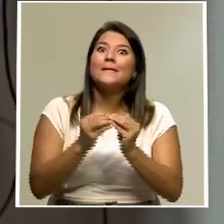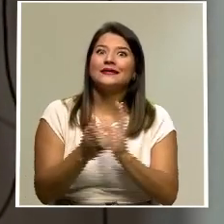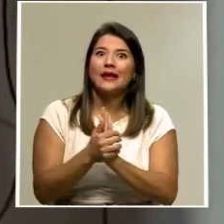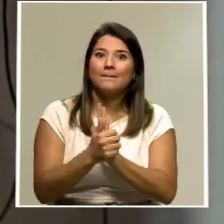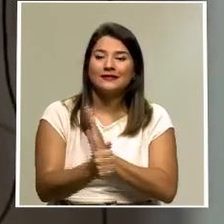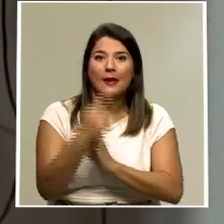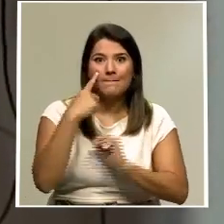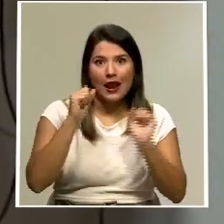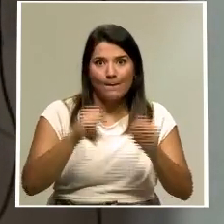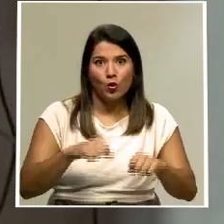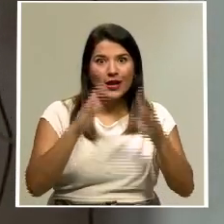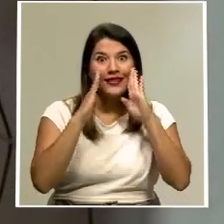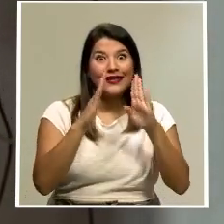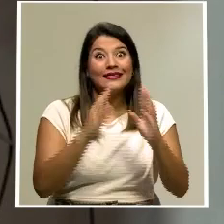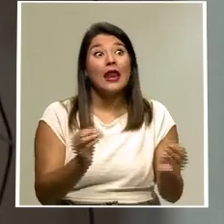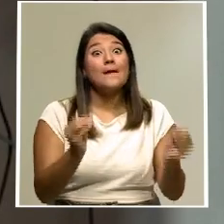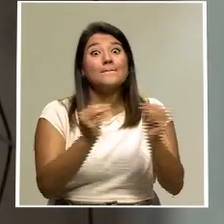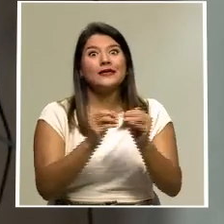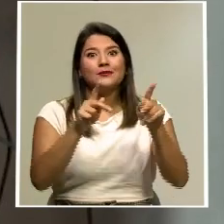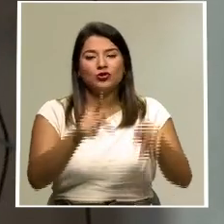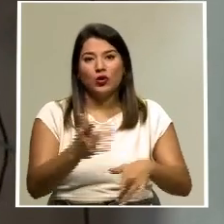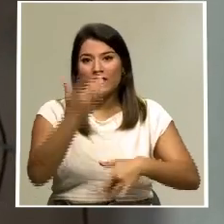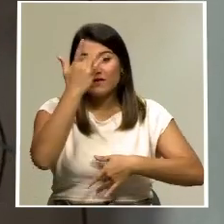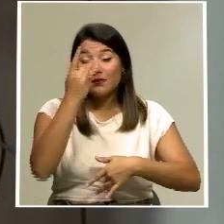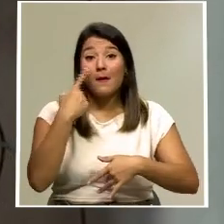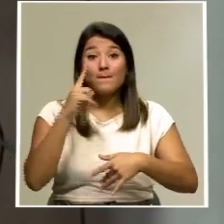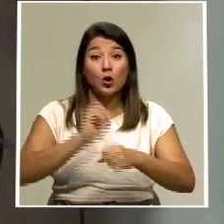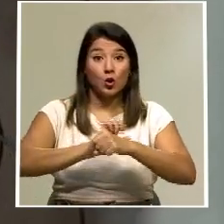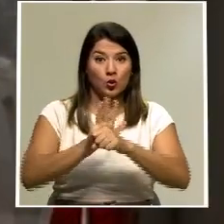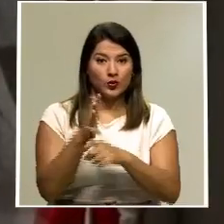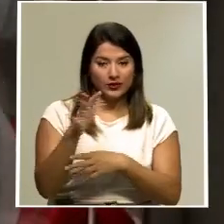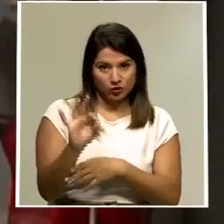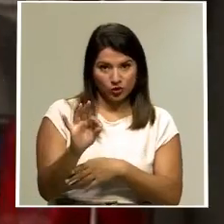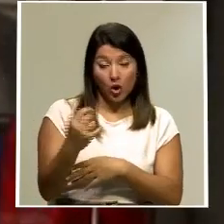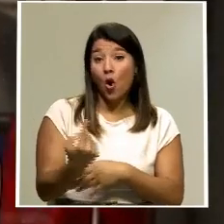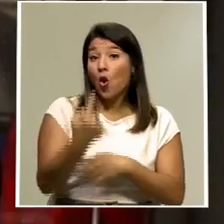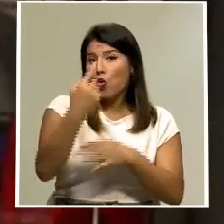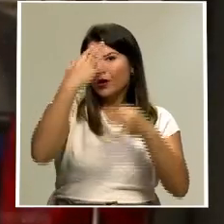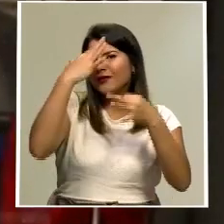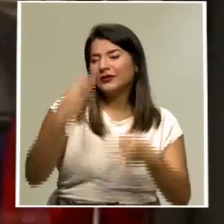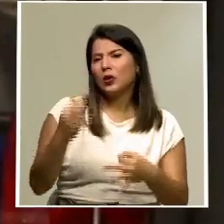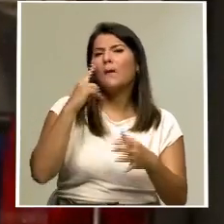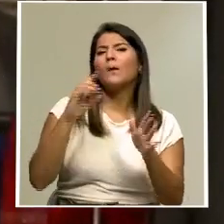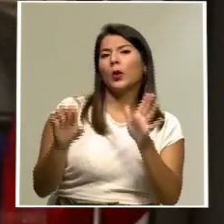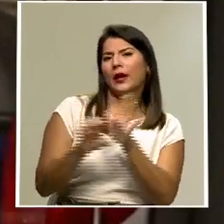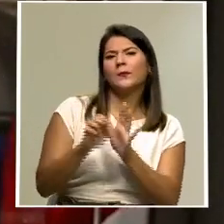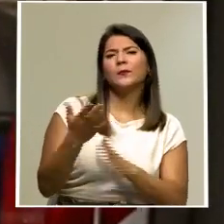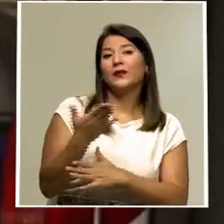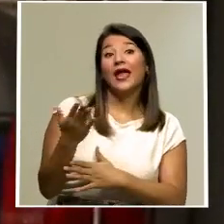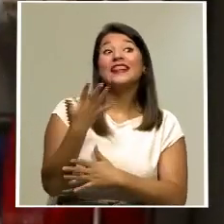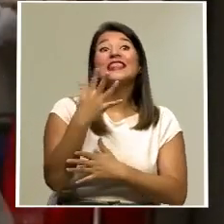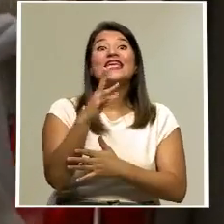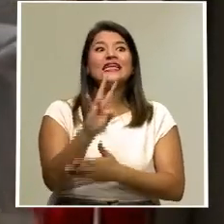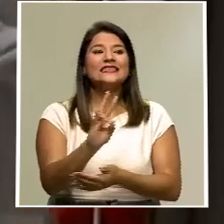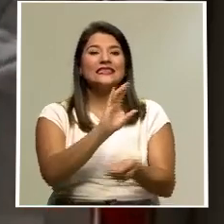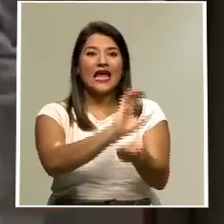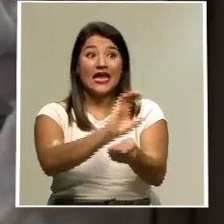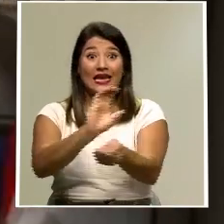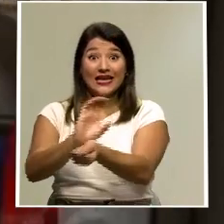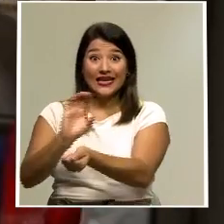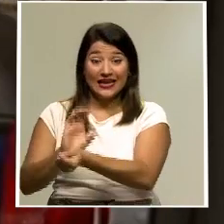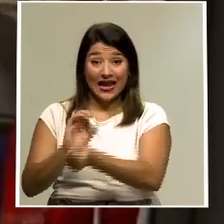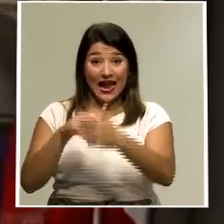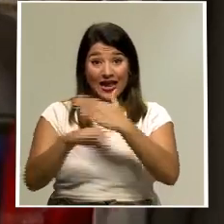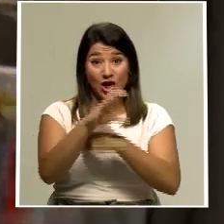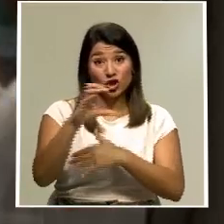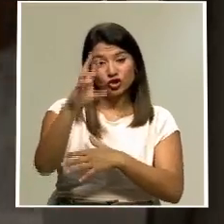hospitalaria para atender a pacientes afectados por la pandemia. Una de las medidas será que 17 áreas de salud de todo el país estarán